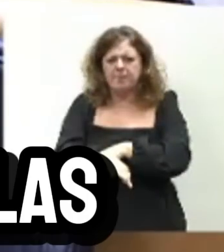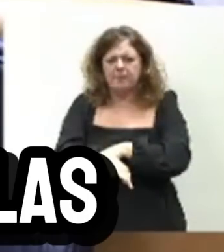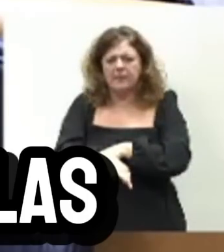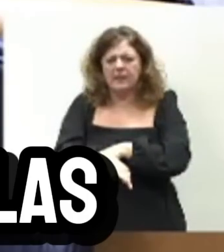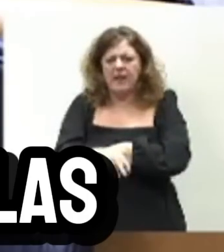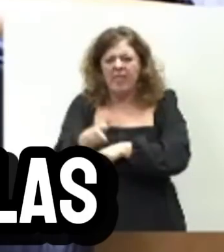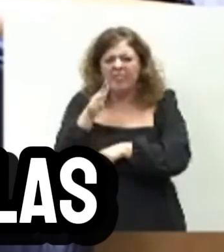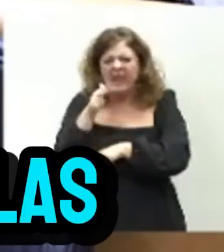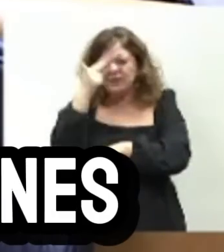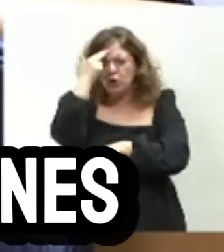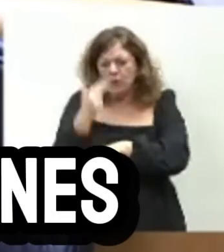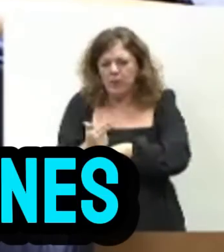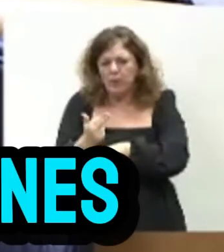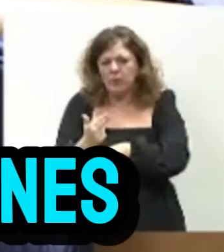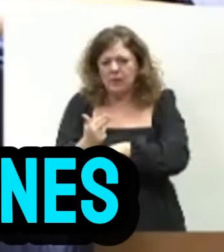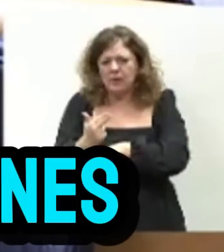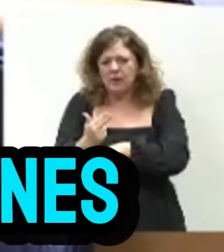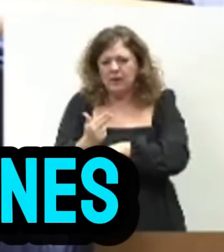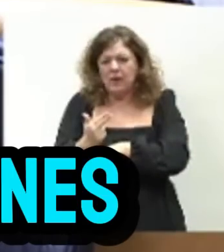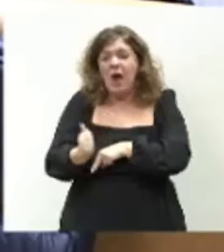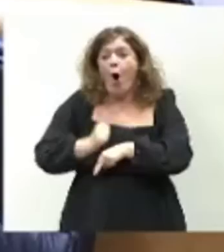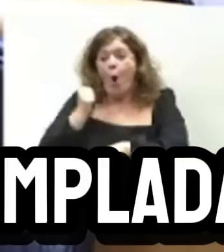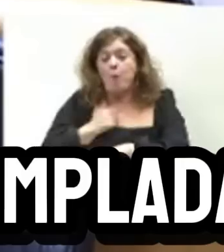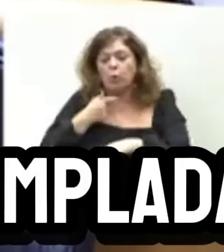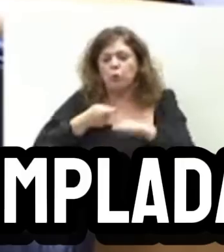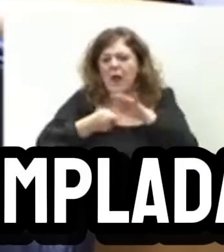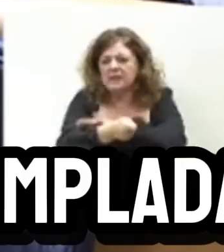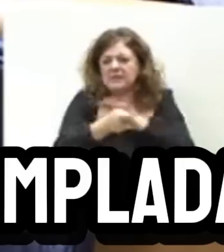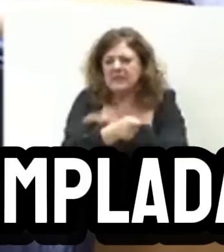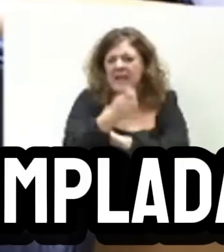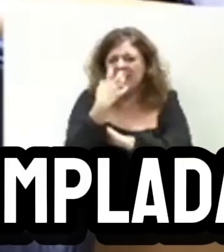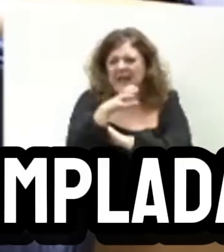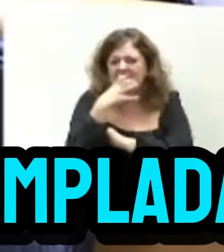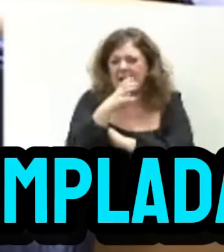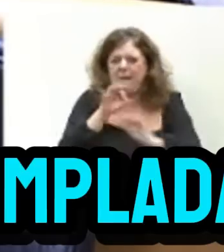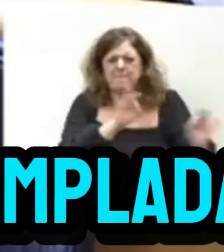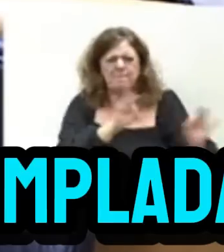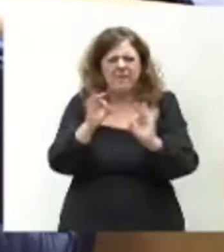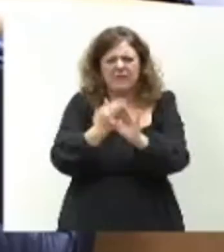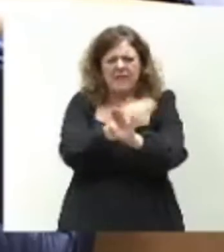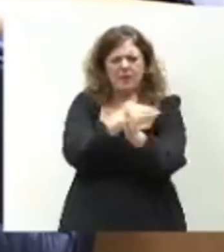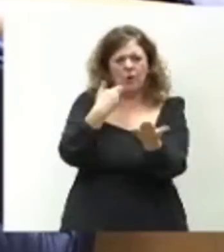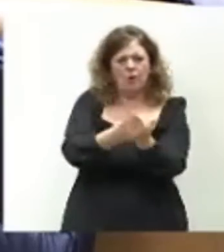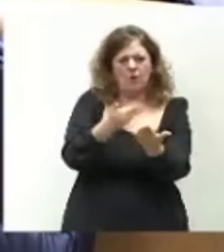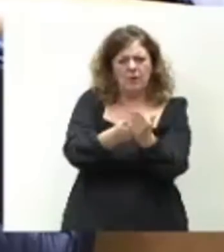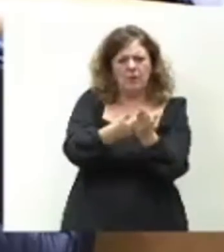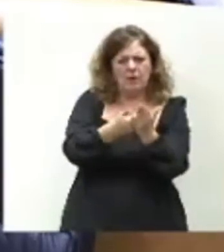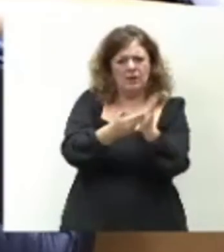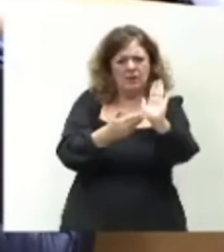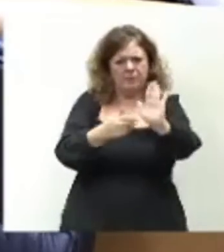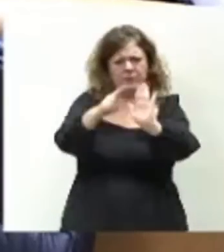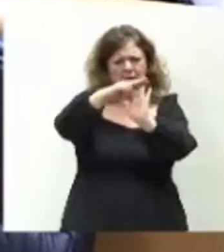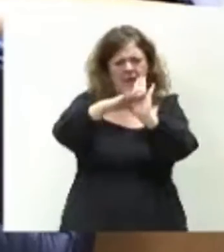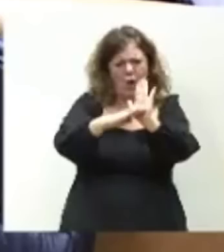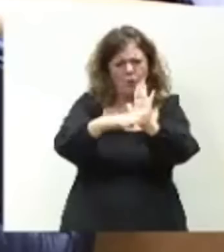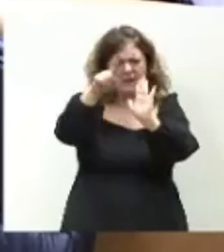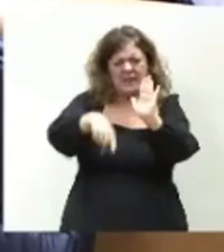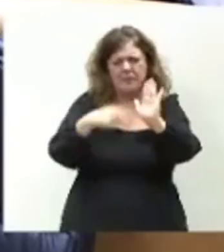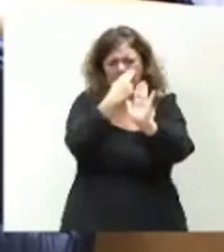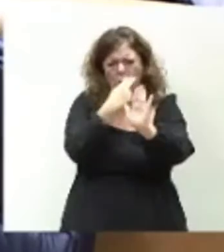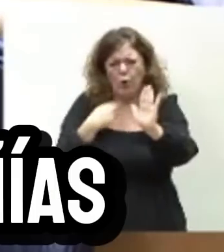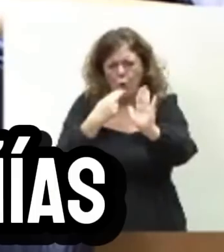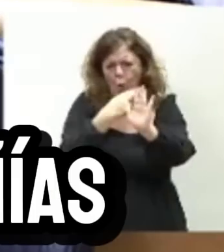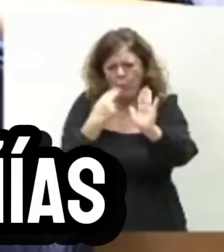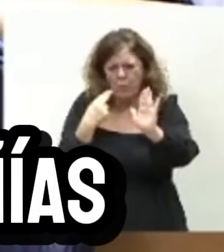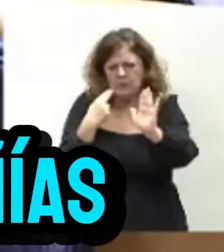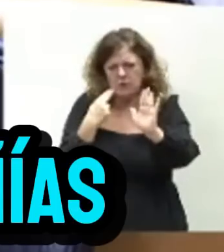derechos respetados mediante las oportunas reclamaciones que están perfectamente contempladas en la norma y también en los compromisos